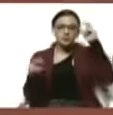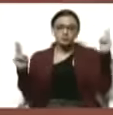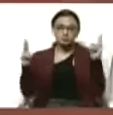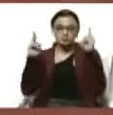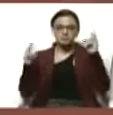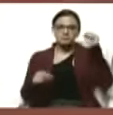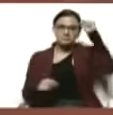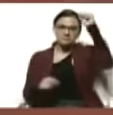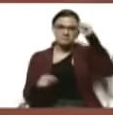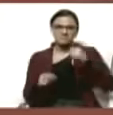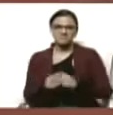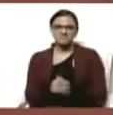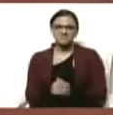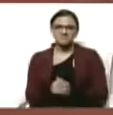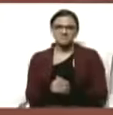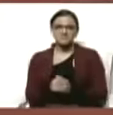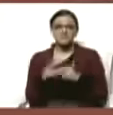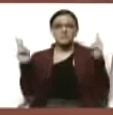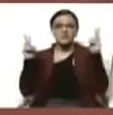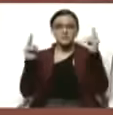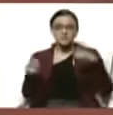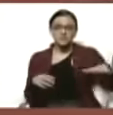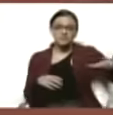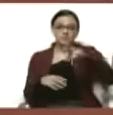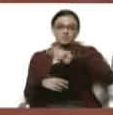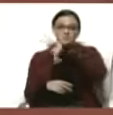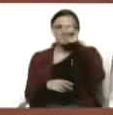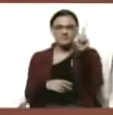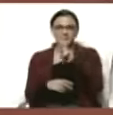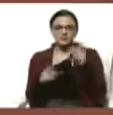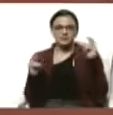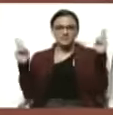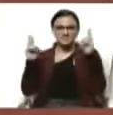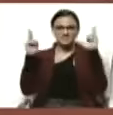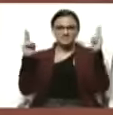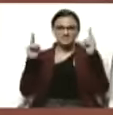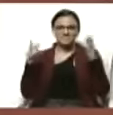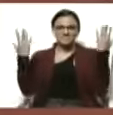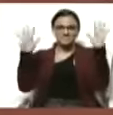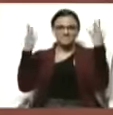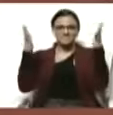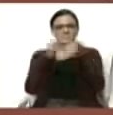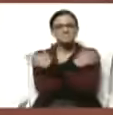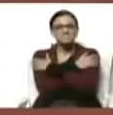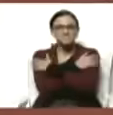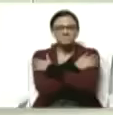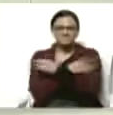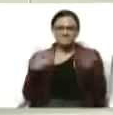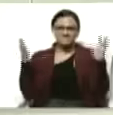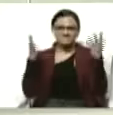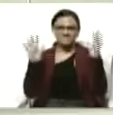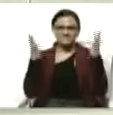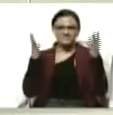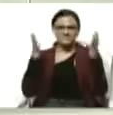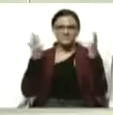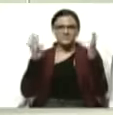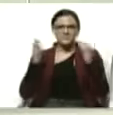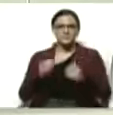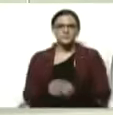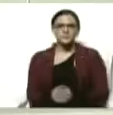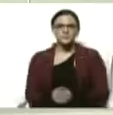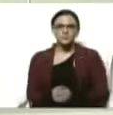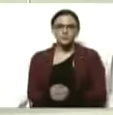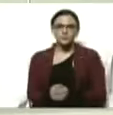viva que viva el pueblo de Venezuela que viva un abrazo Así es desde la